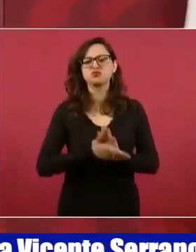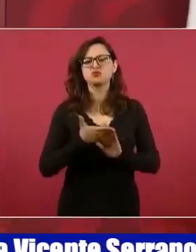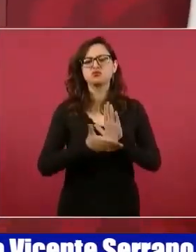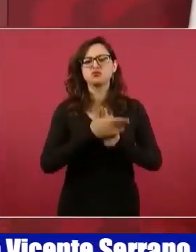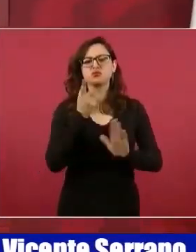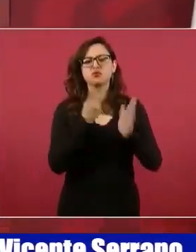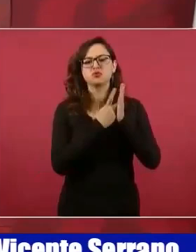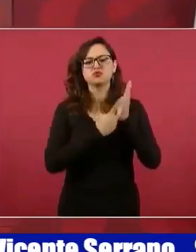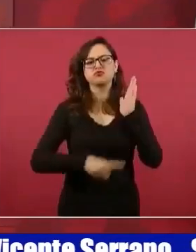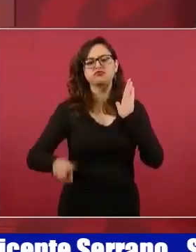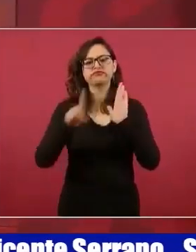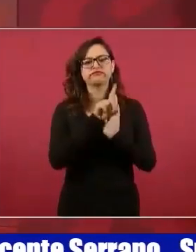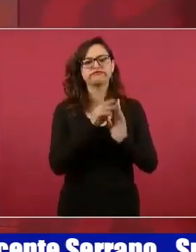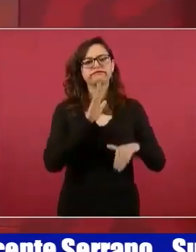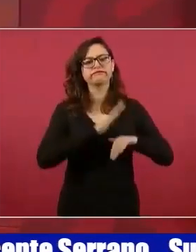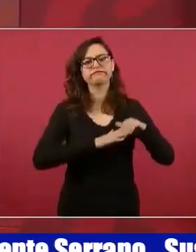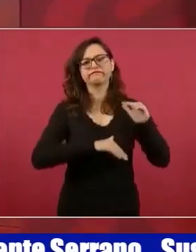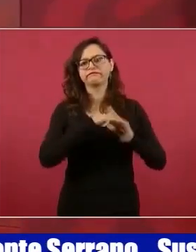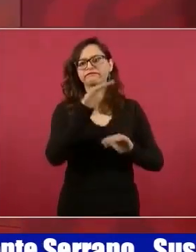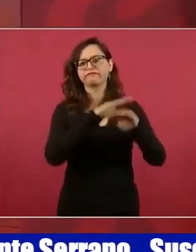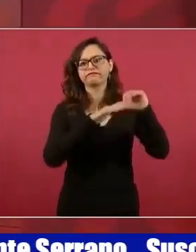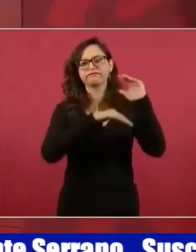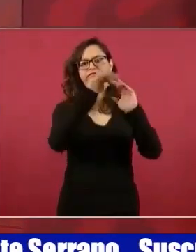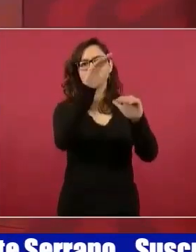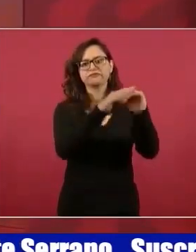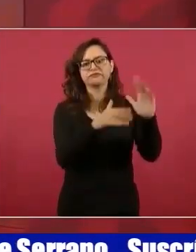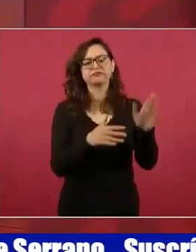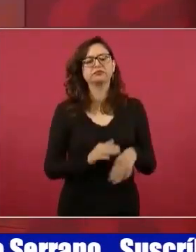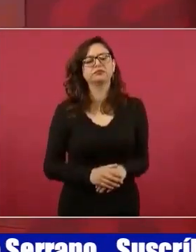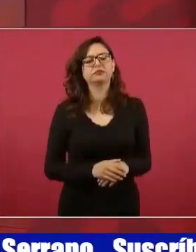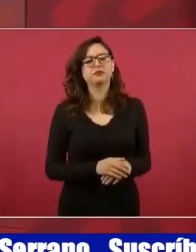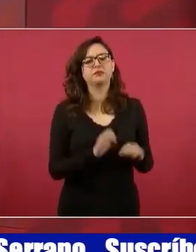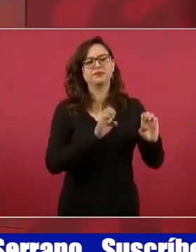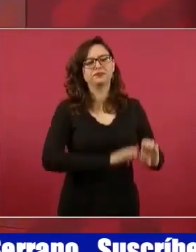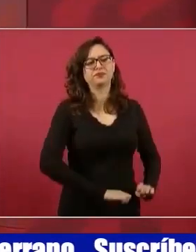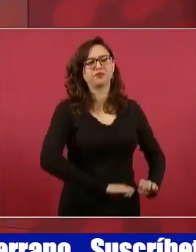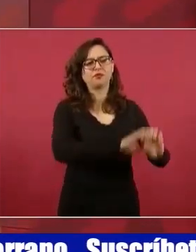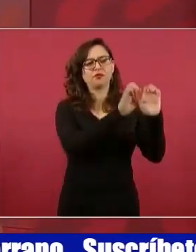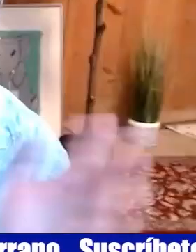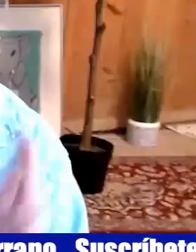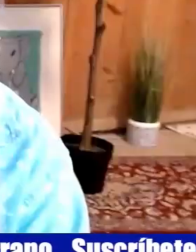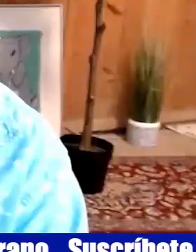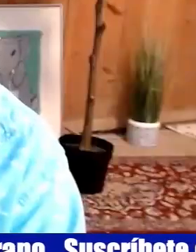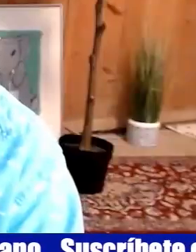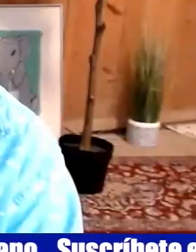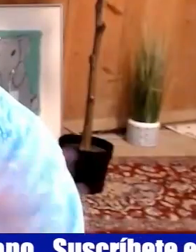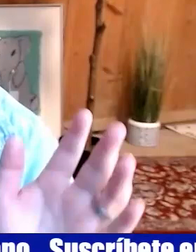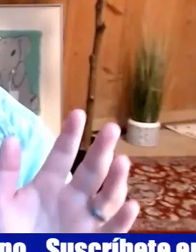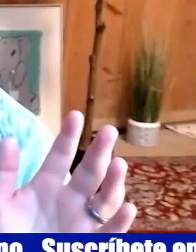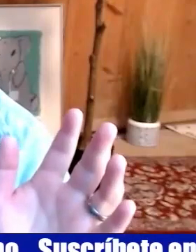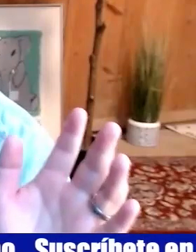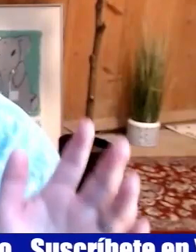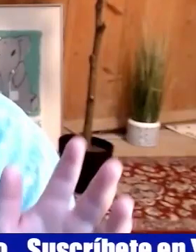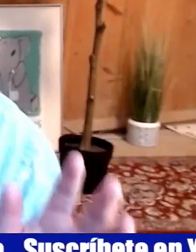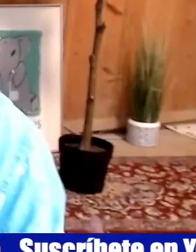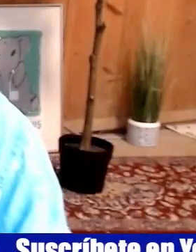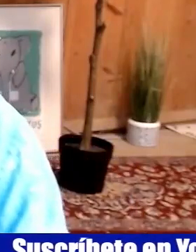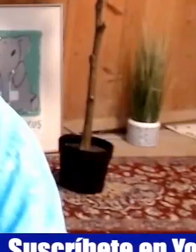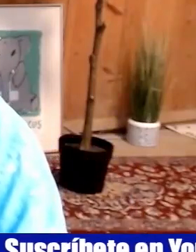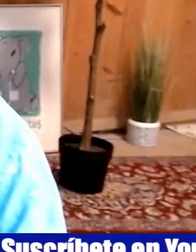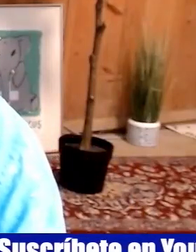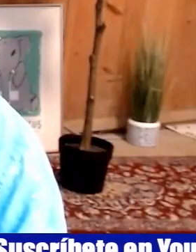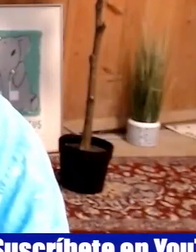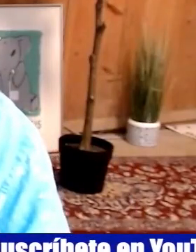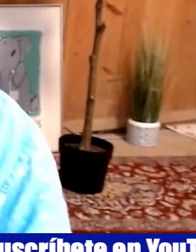hizo declaraciones extremadamente fuertes por un conflicto que está muy, muy lejos de México, pero que nos puede afectar a todos